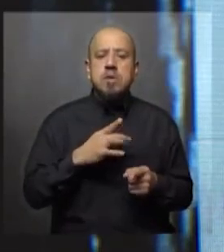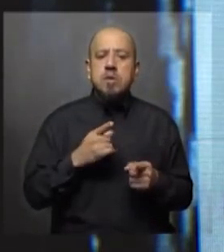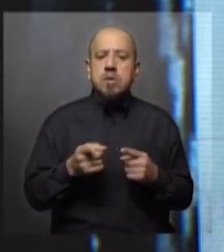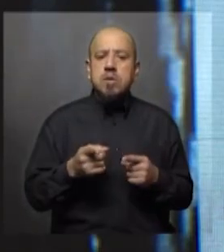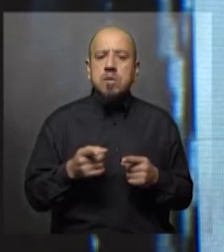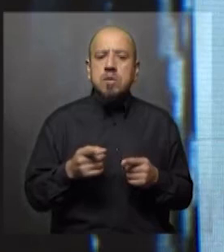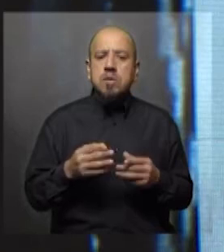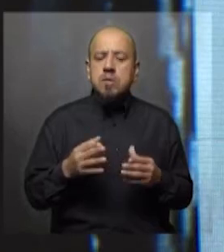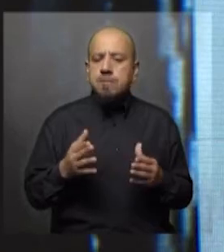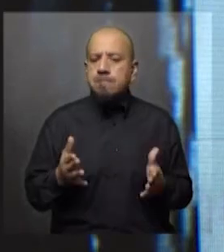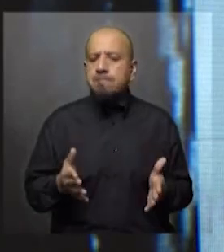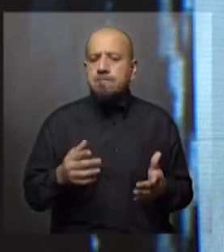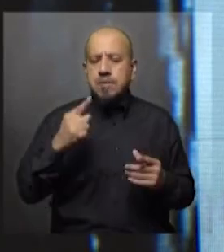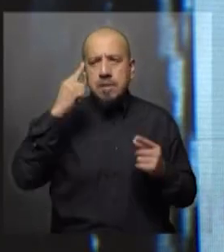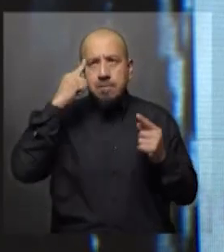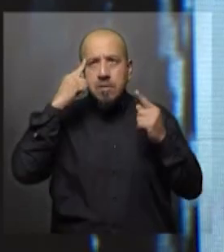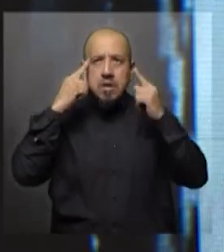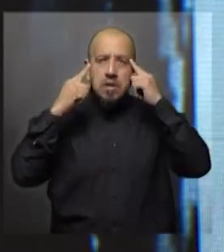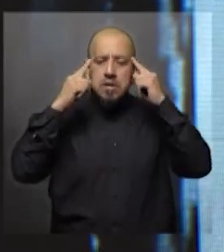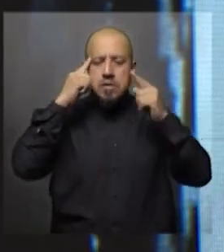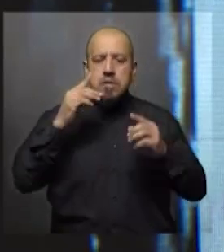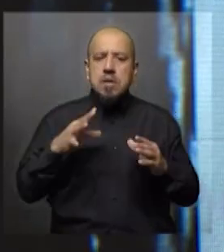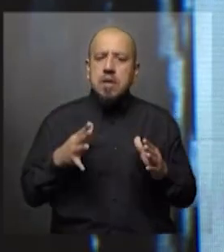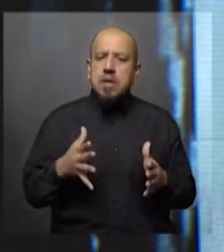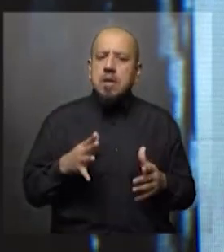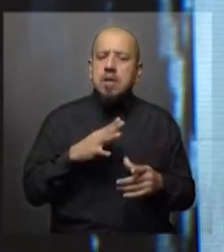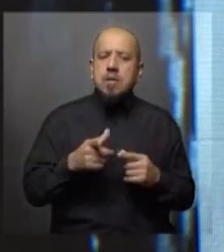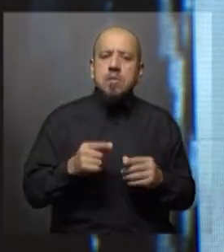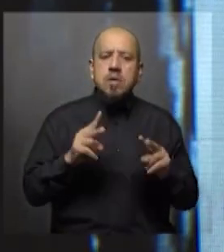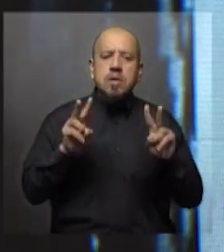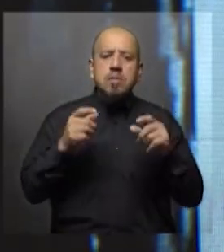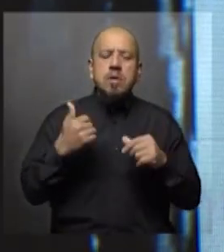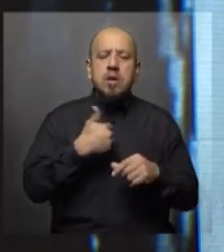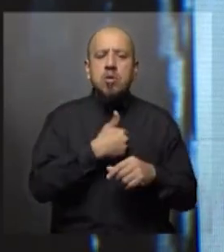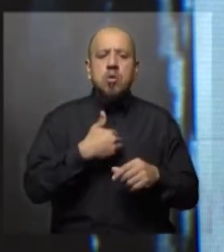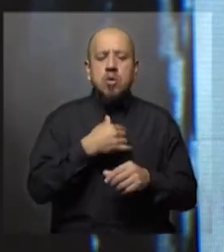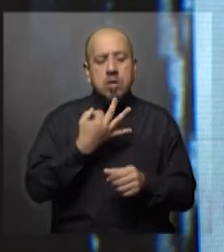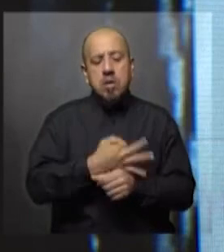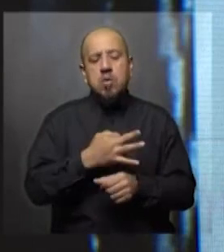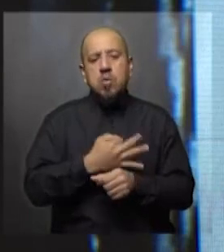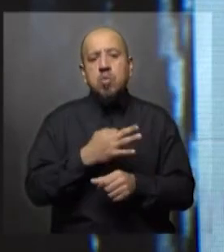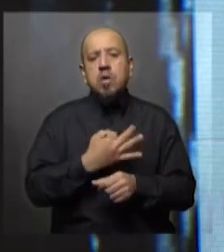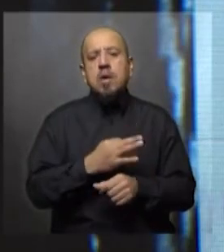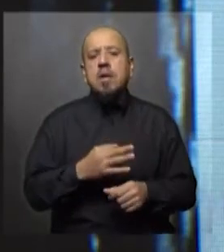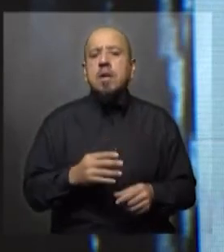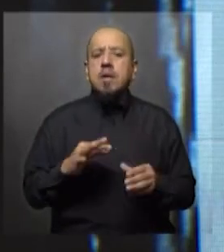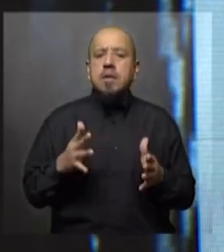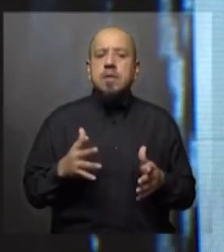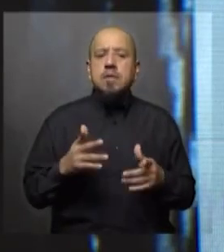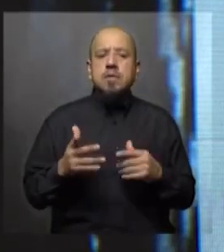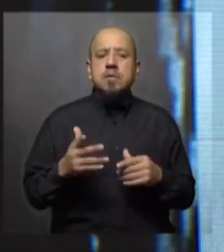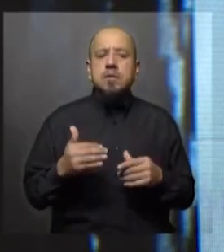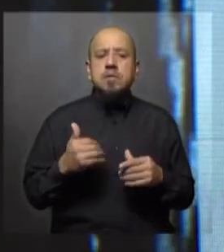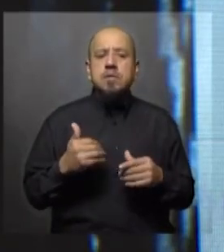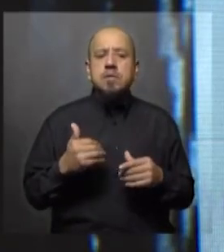de que la tarea de educar sí es exclusivamente la tarea